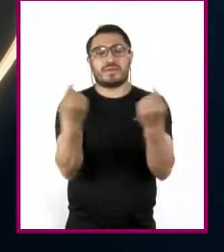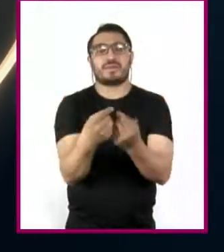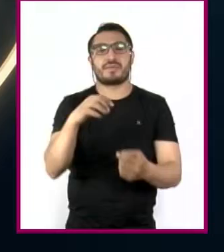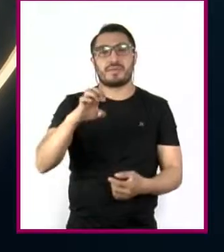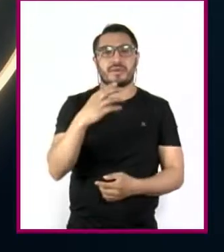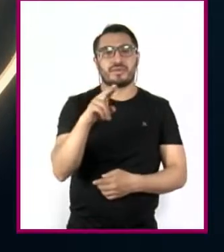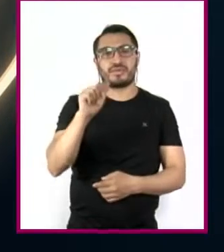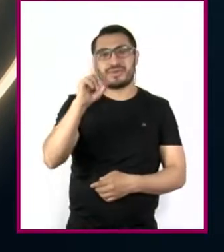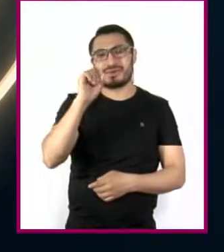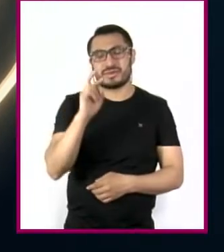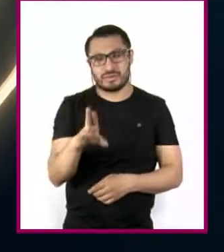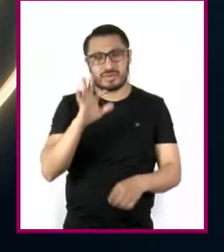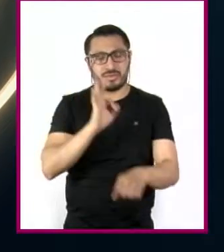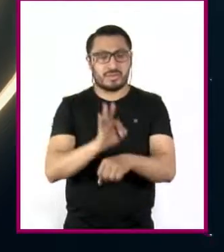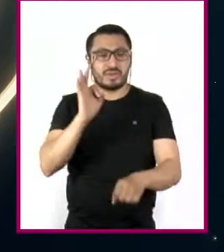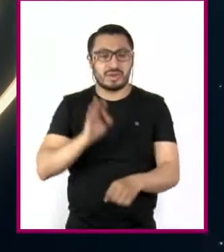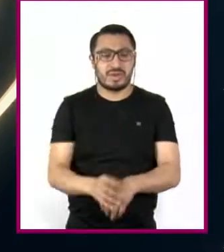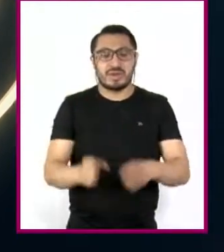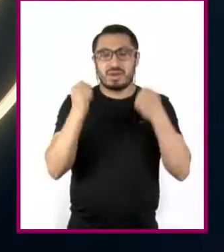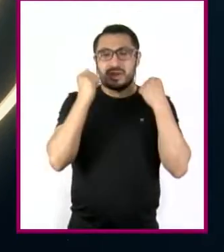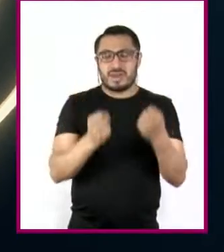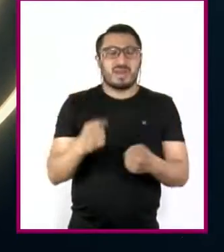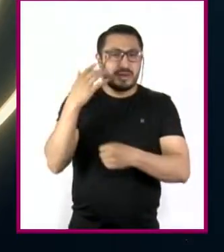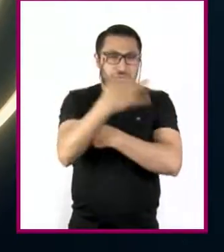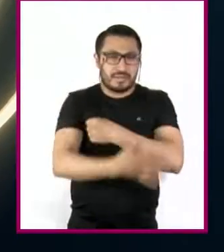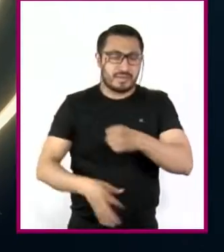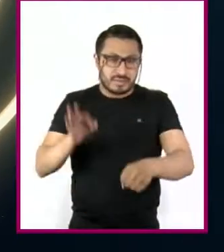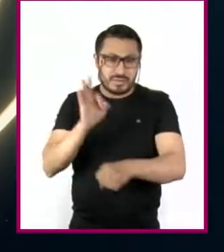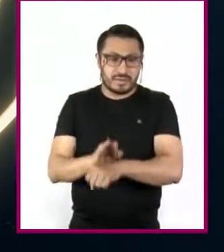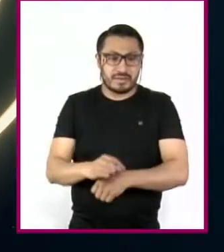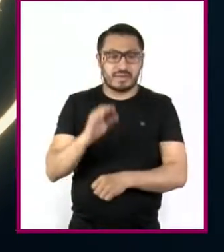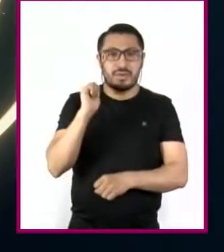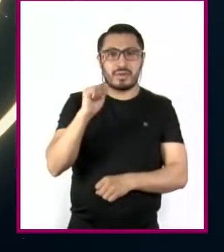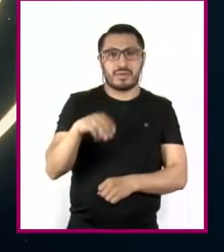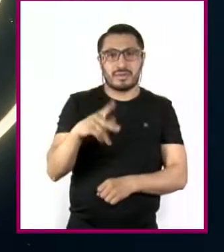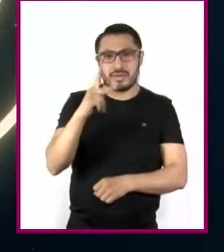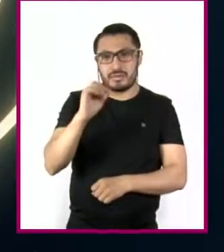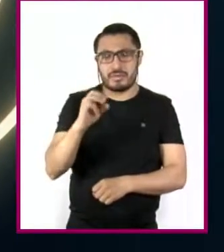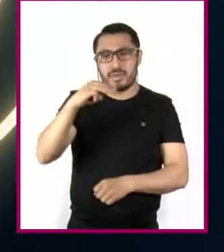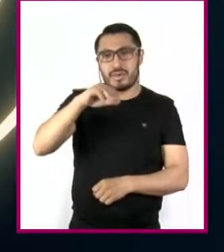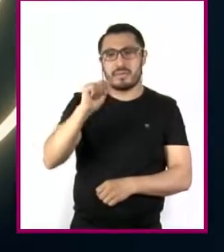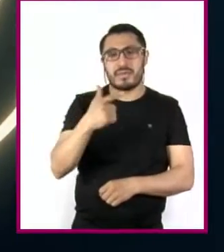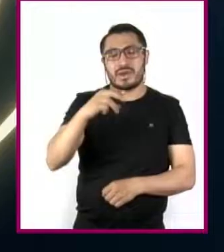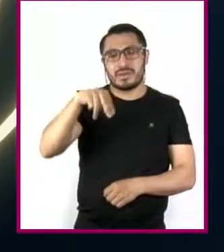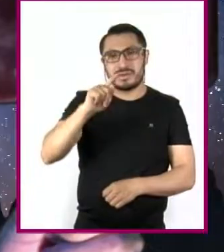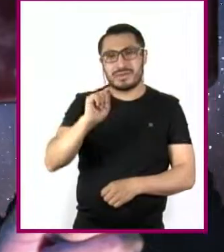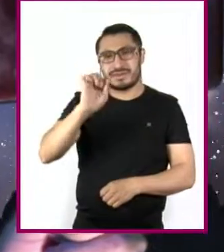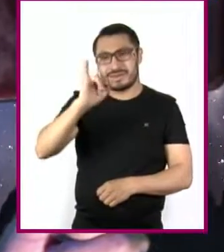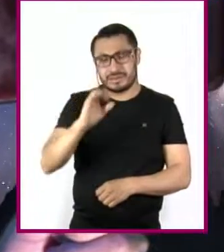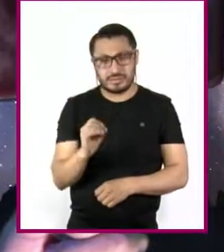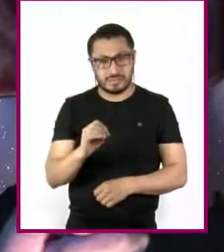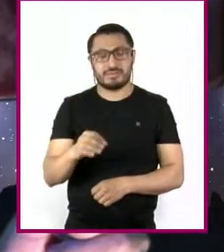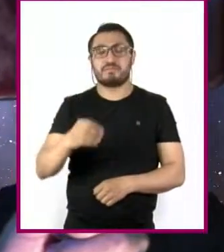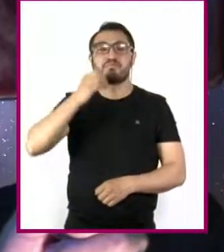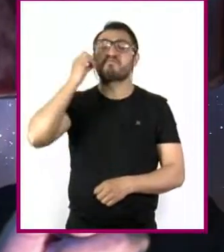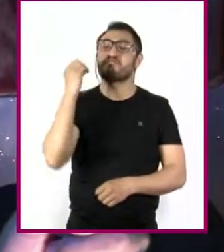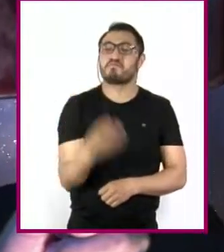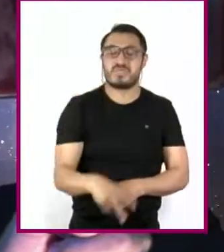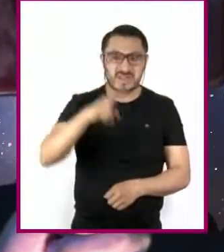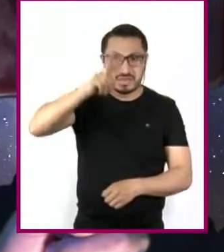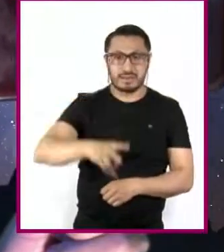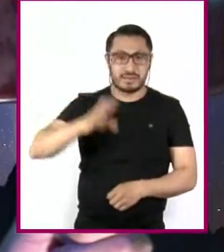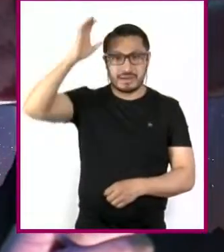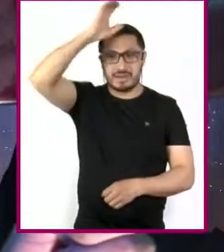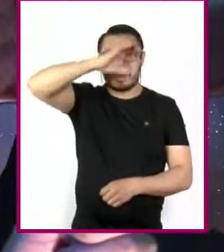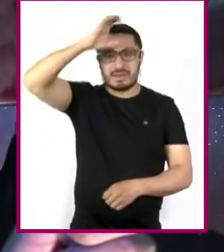más blindados por nuestro super escudo protector, el campo magnético. Eso está padrísimo, Mati. La verdad es que la